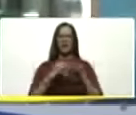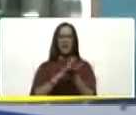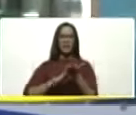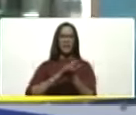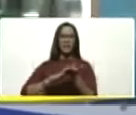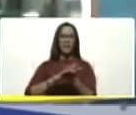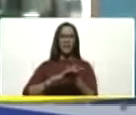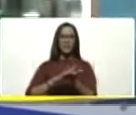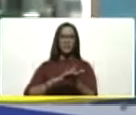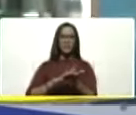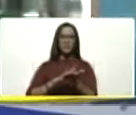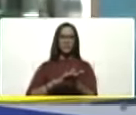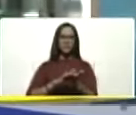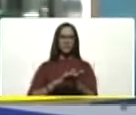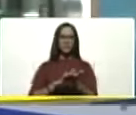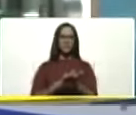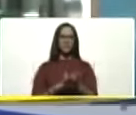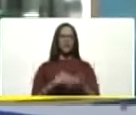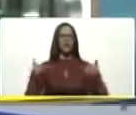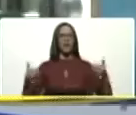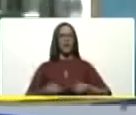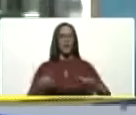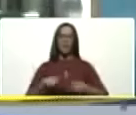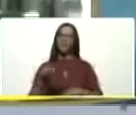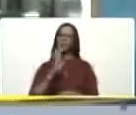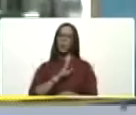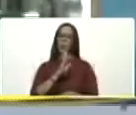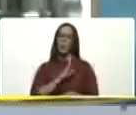recuperación con esfuerzo propio,